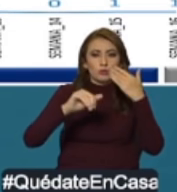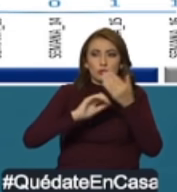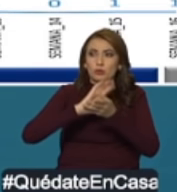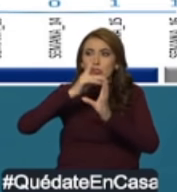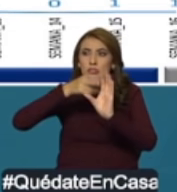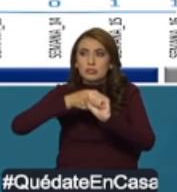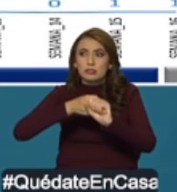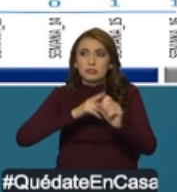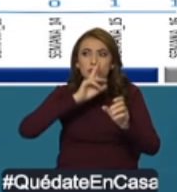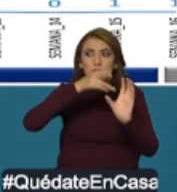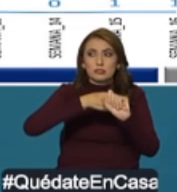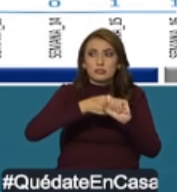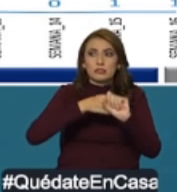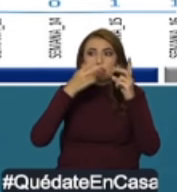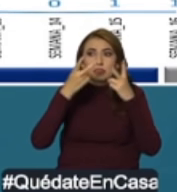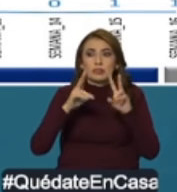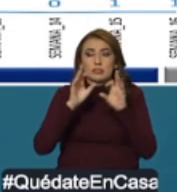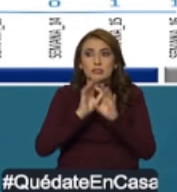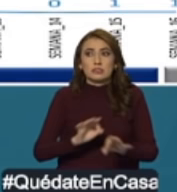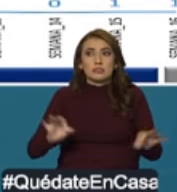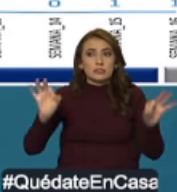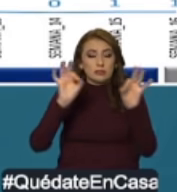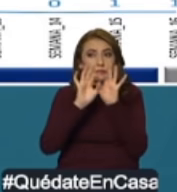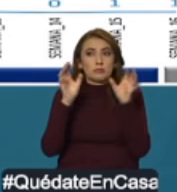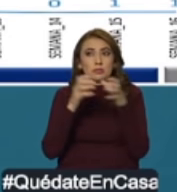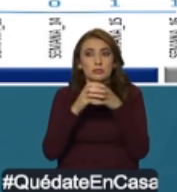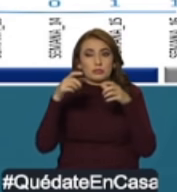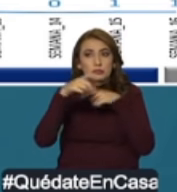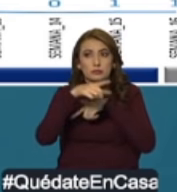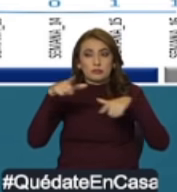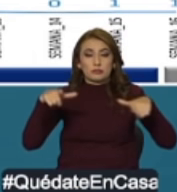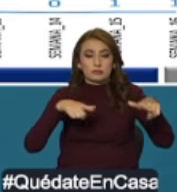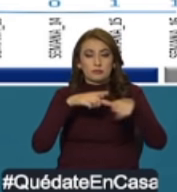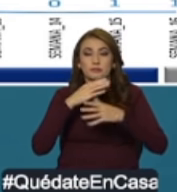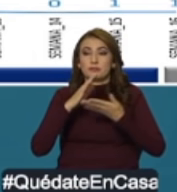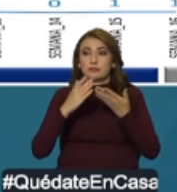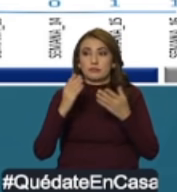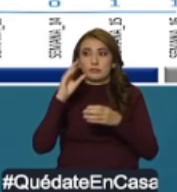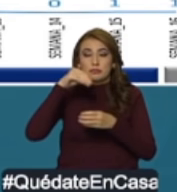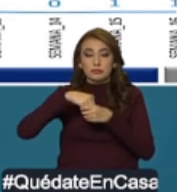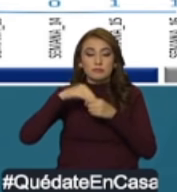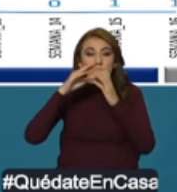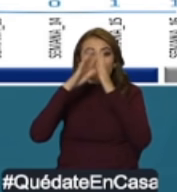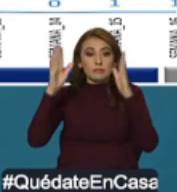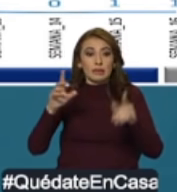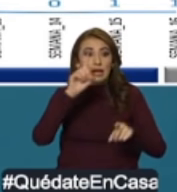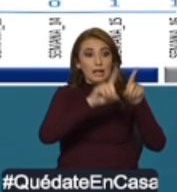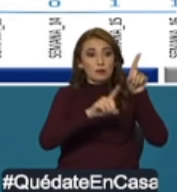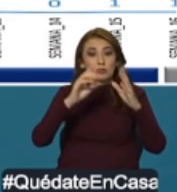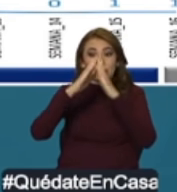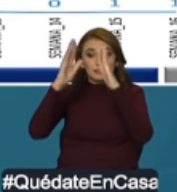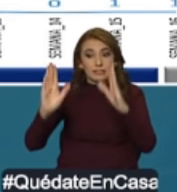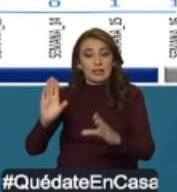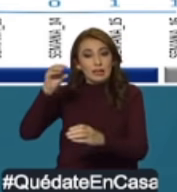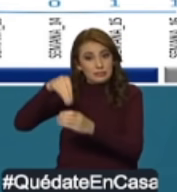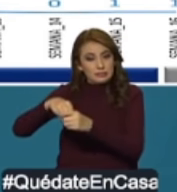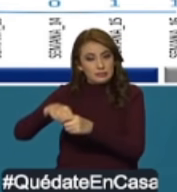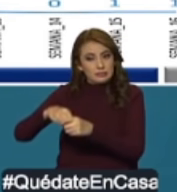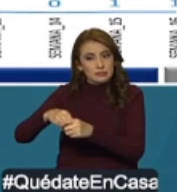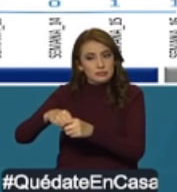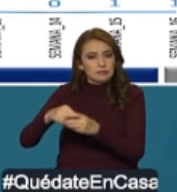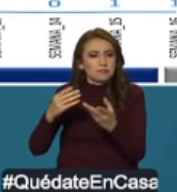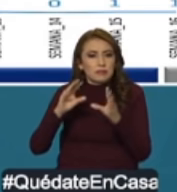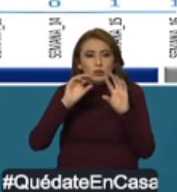de intolerancia que se viven también en los espacios de confinamiento. Parecería que no es un número